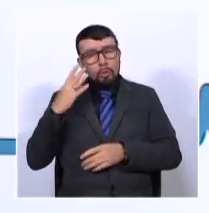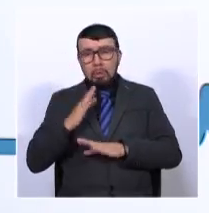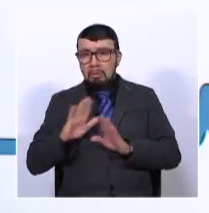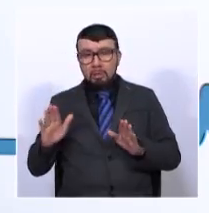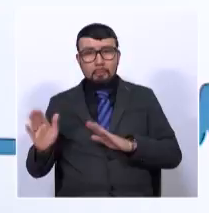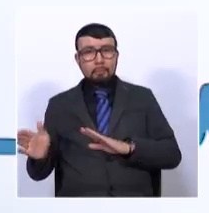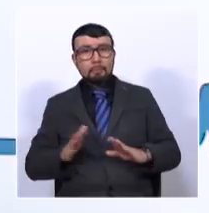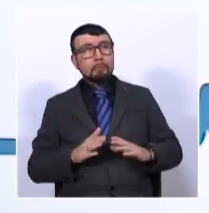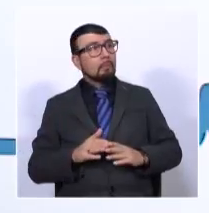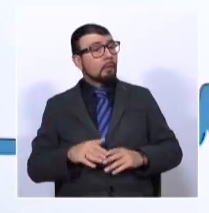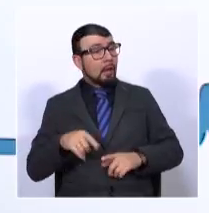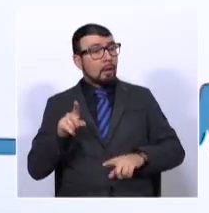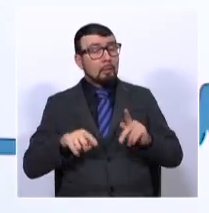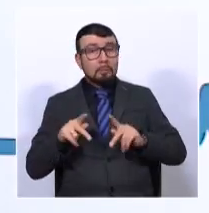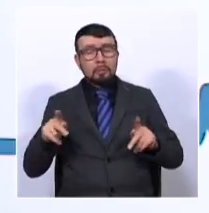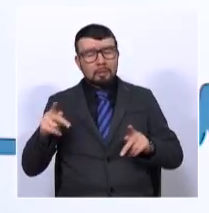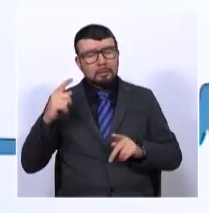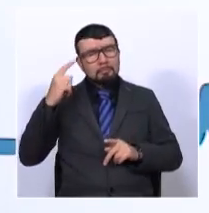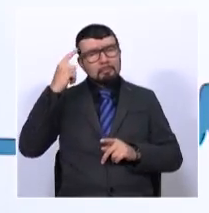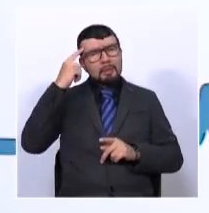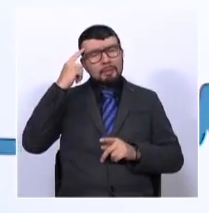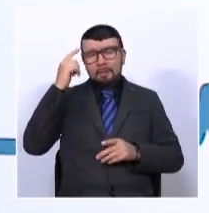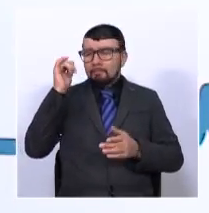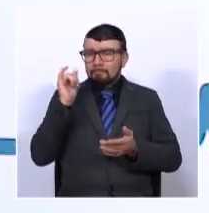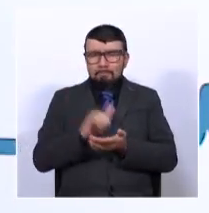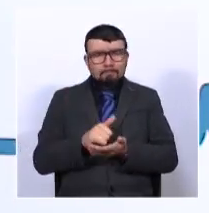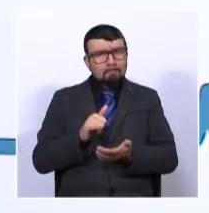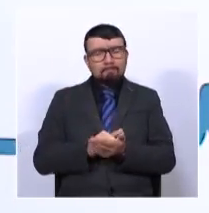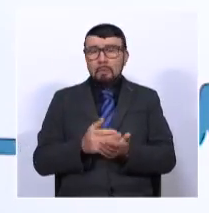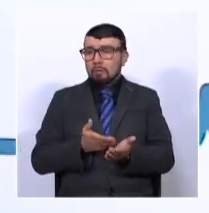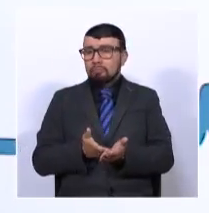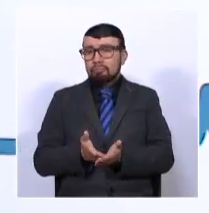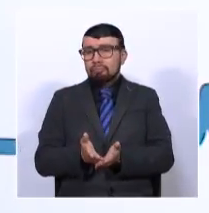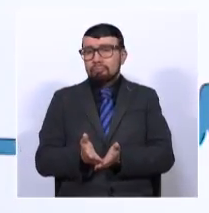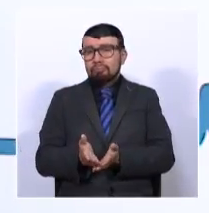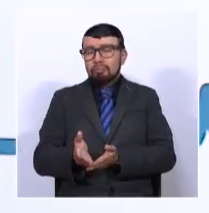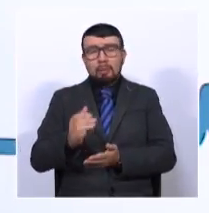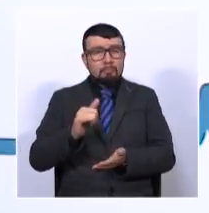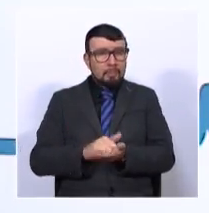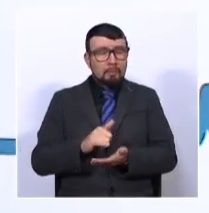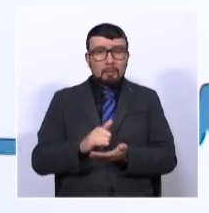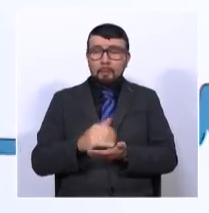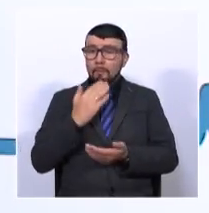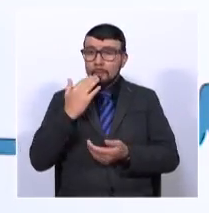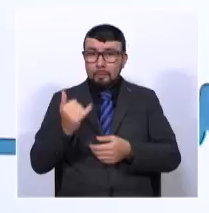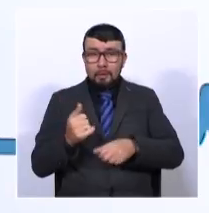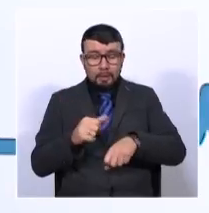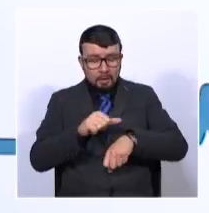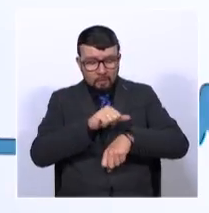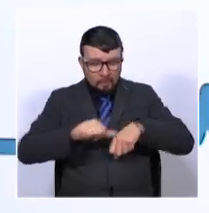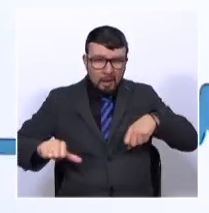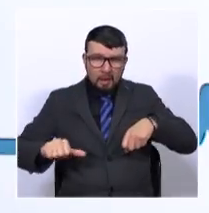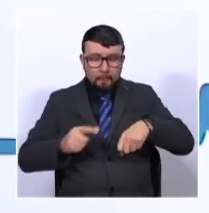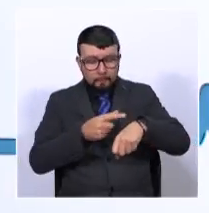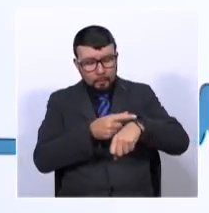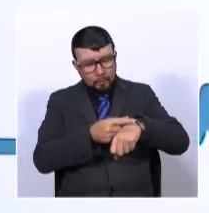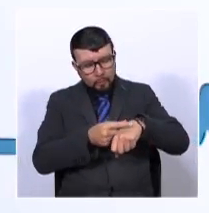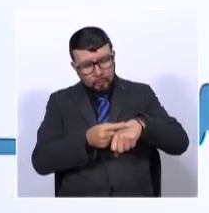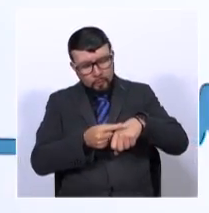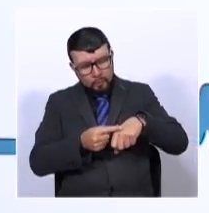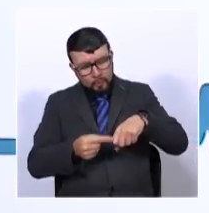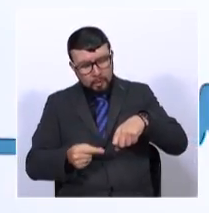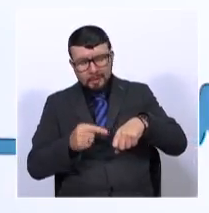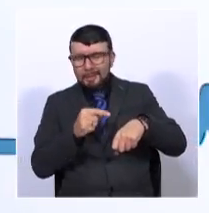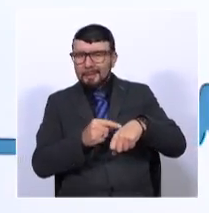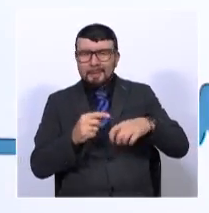quedan con lo que nos llamamos un campo de interferencia en una cicatriz quirúrgica. Por eso nosotros,